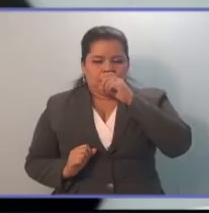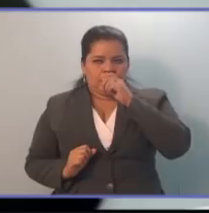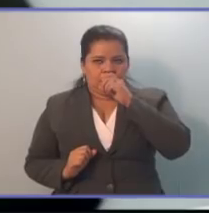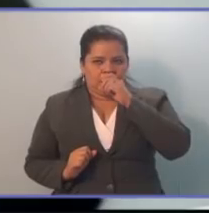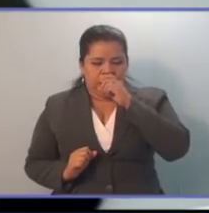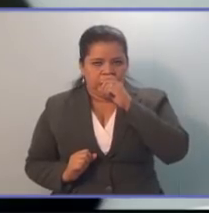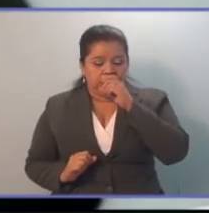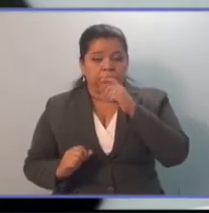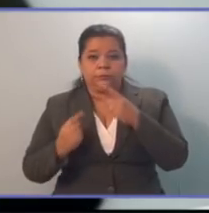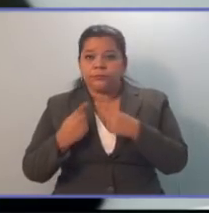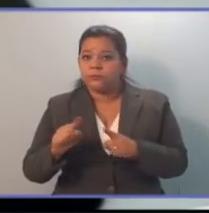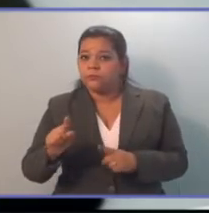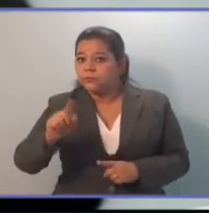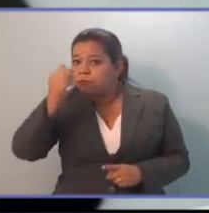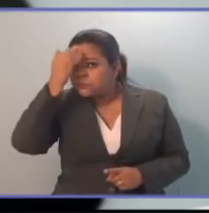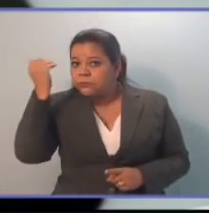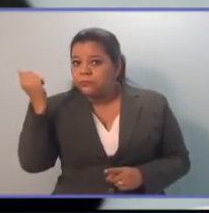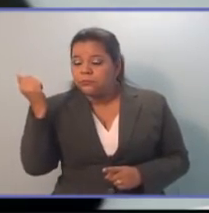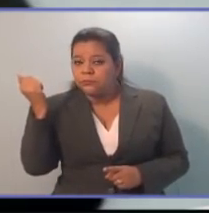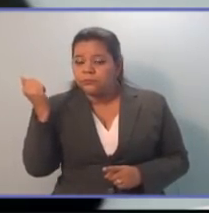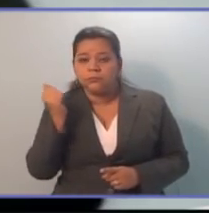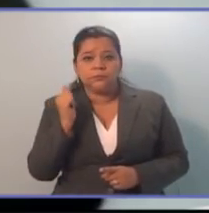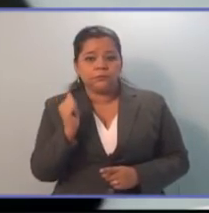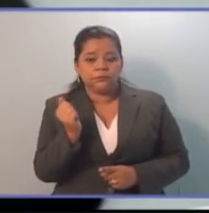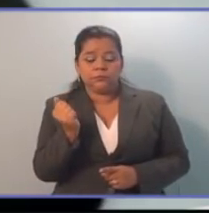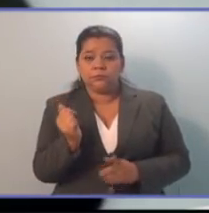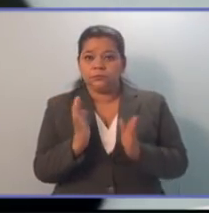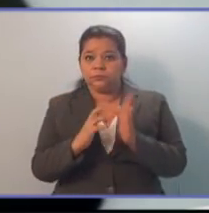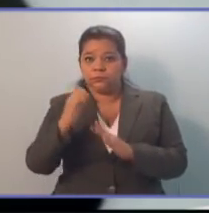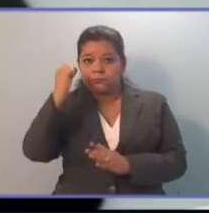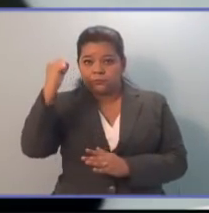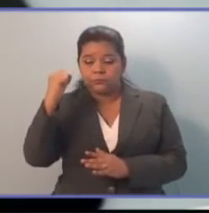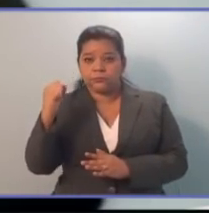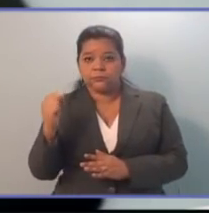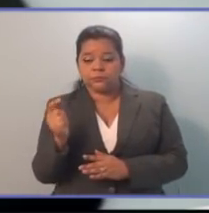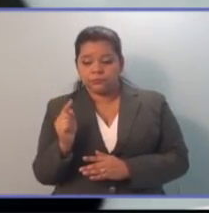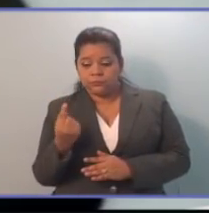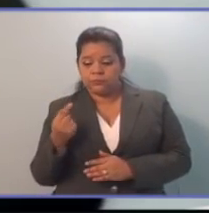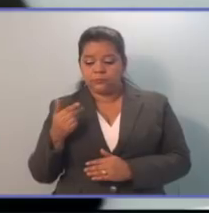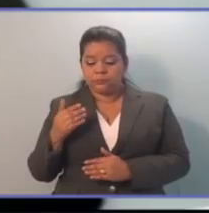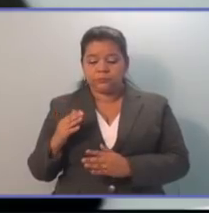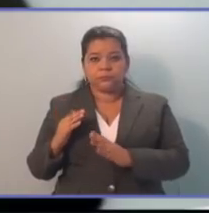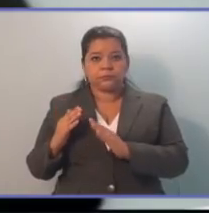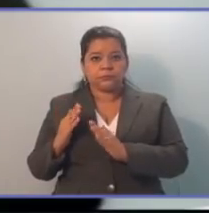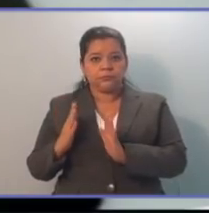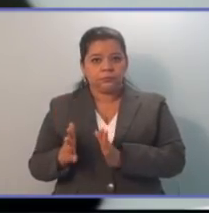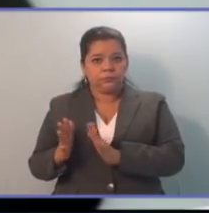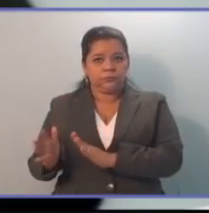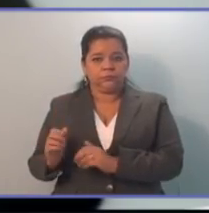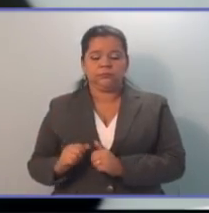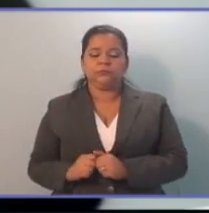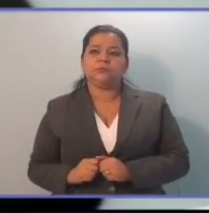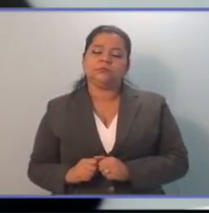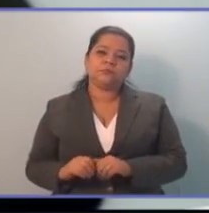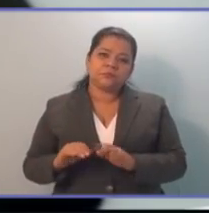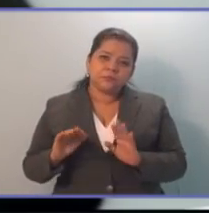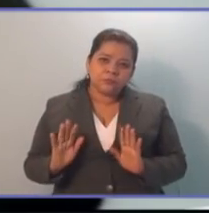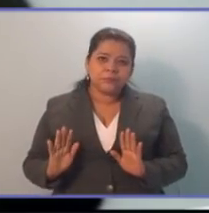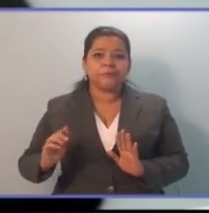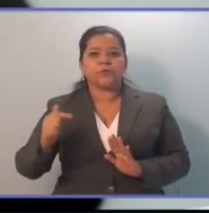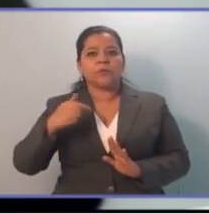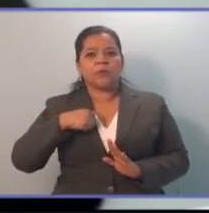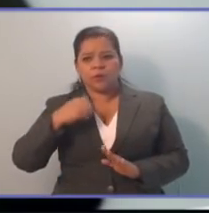sin descuidar, pues claro, los primeros, a los de primera generación. Así es que yo sí